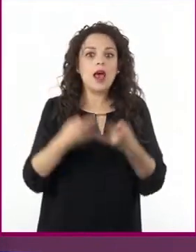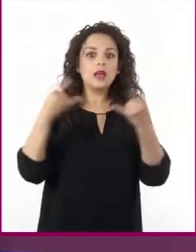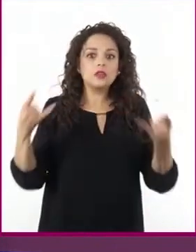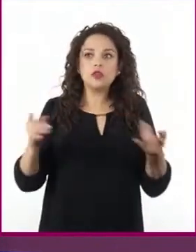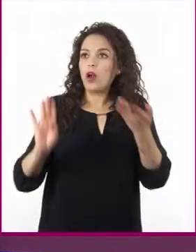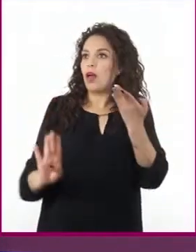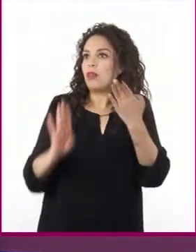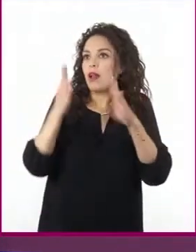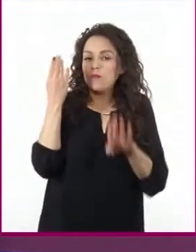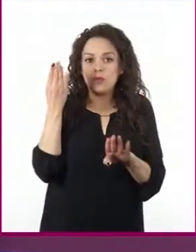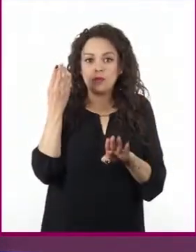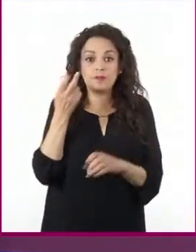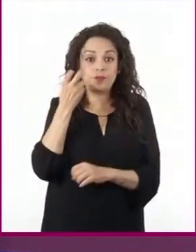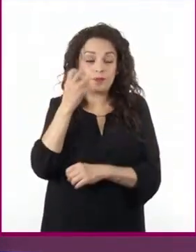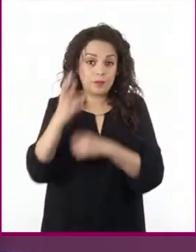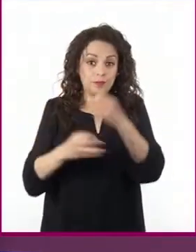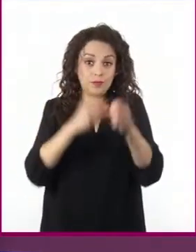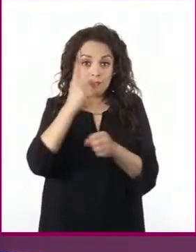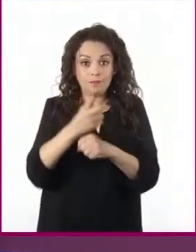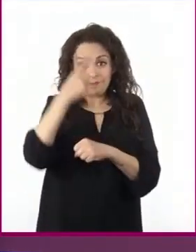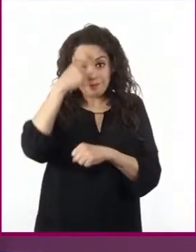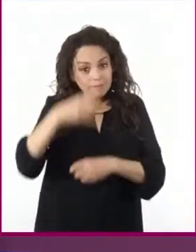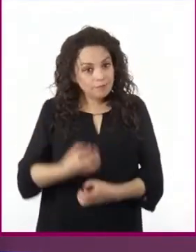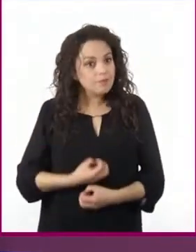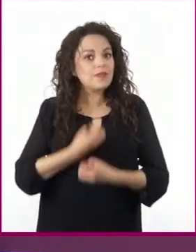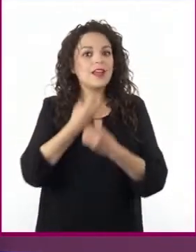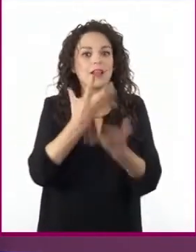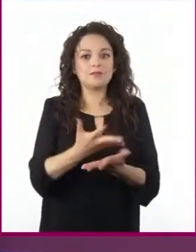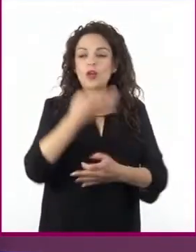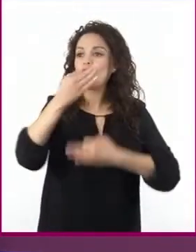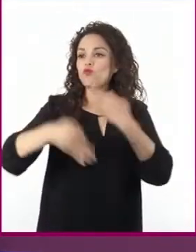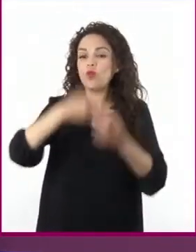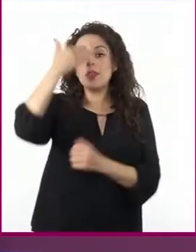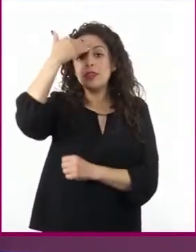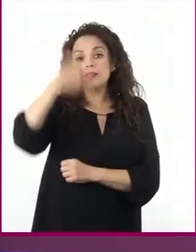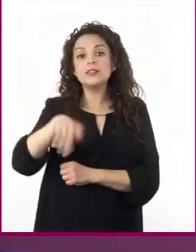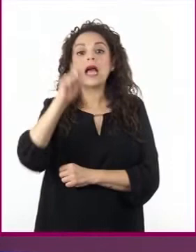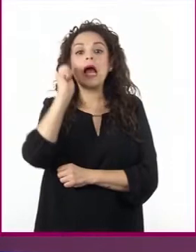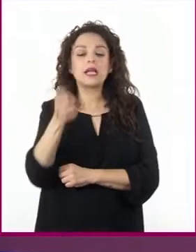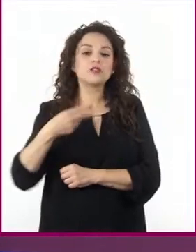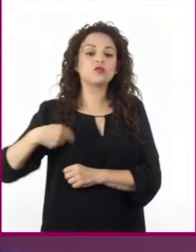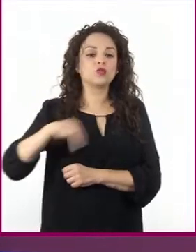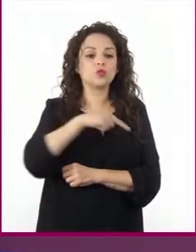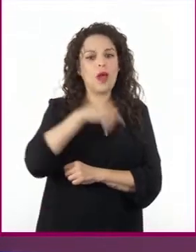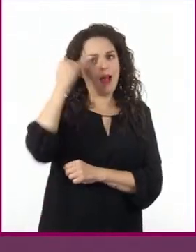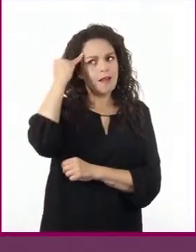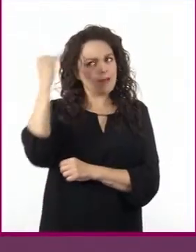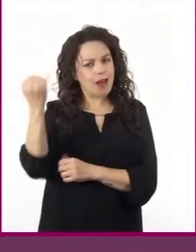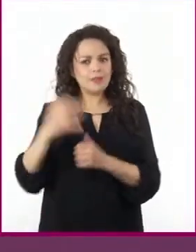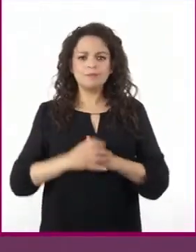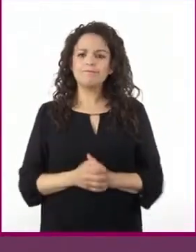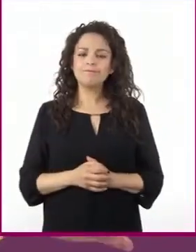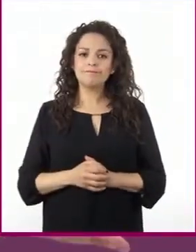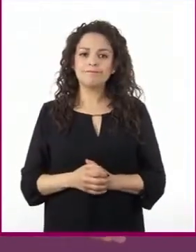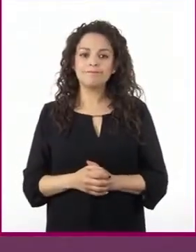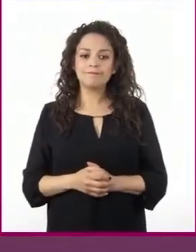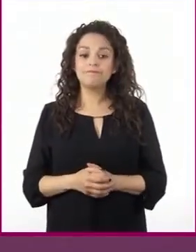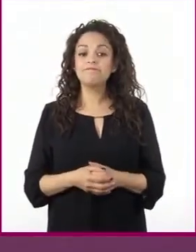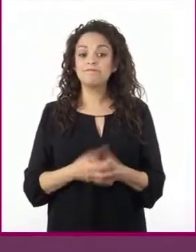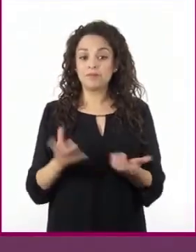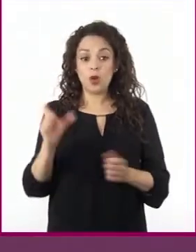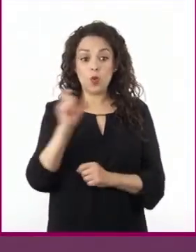una oportunidad de expresarnos y hacer saber a otros sobre nuestras ideas y posturas. Al hablar